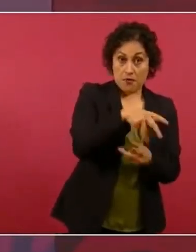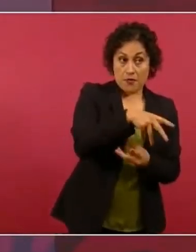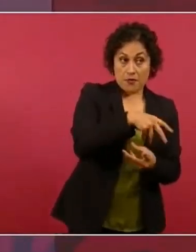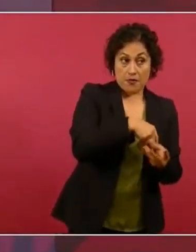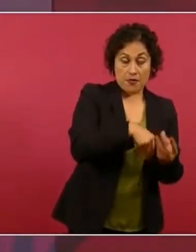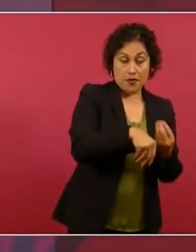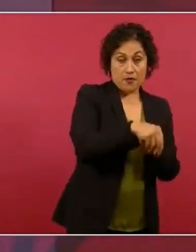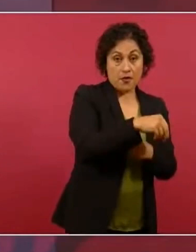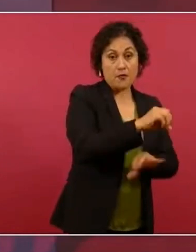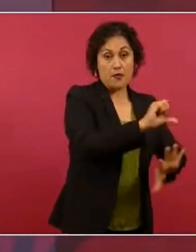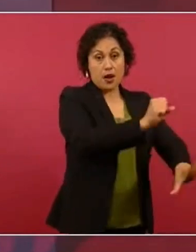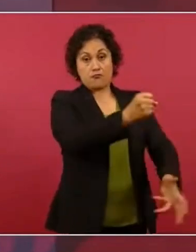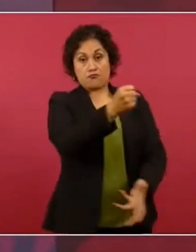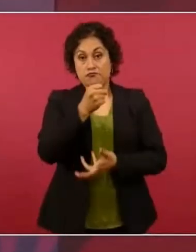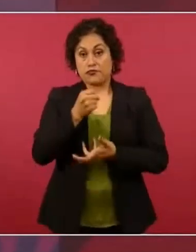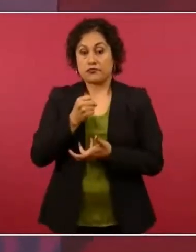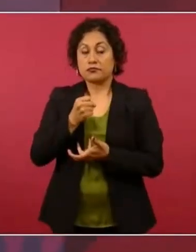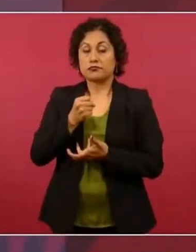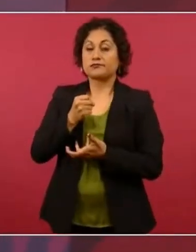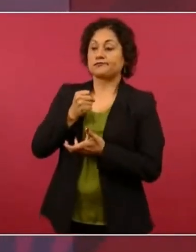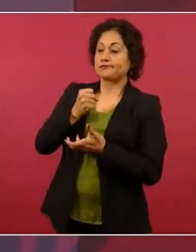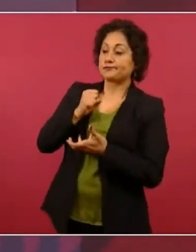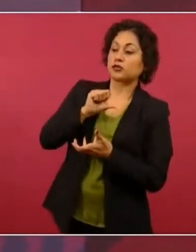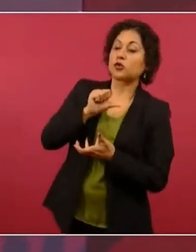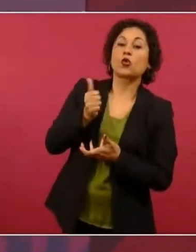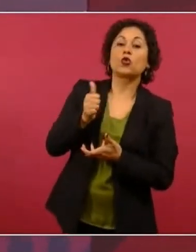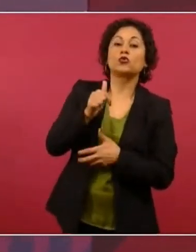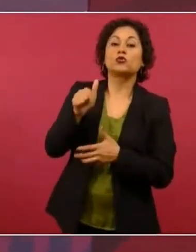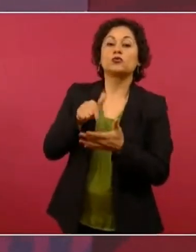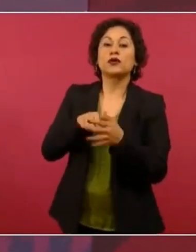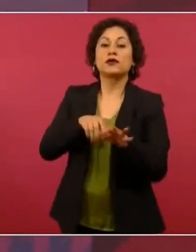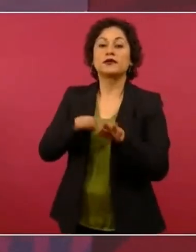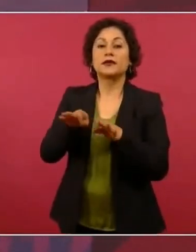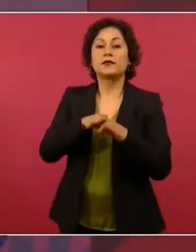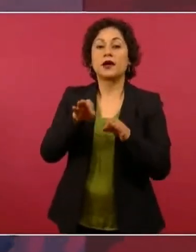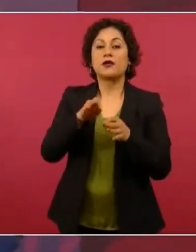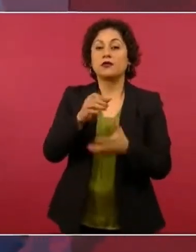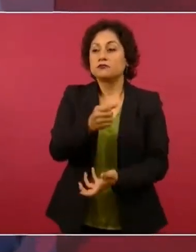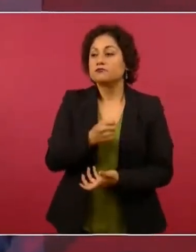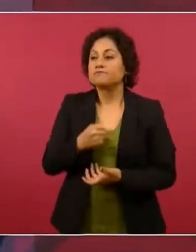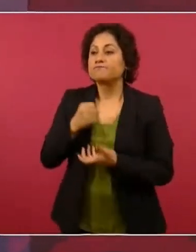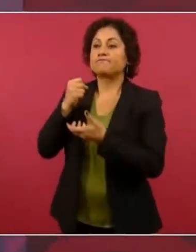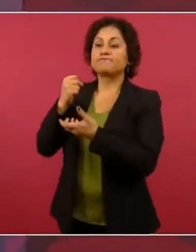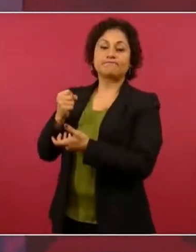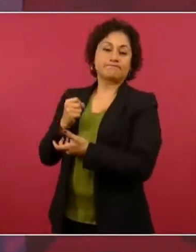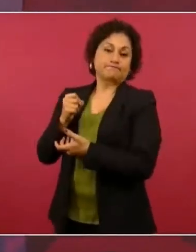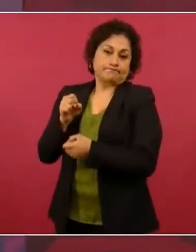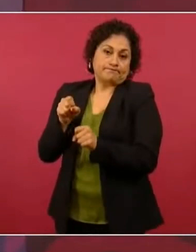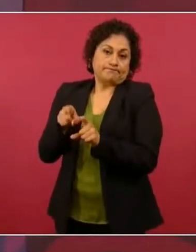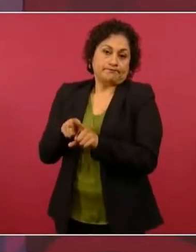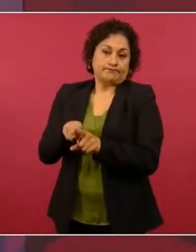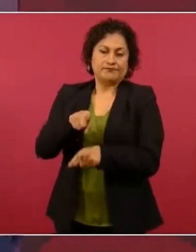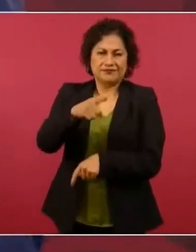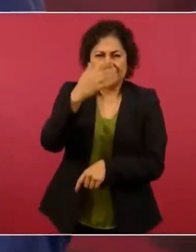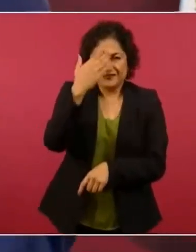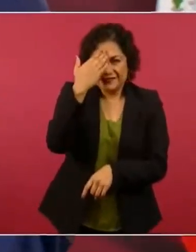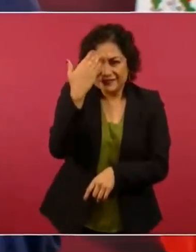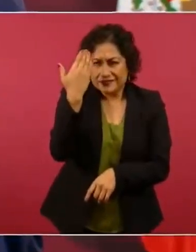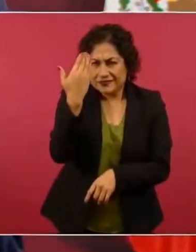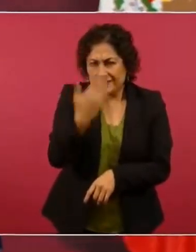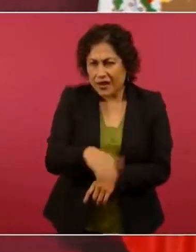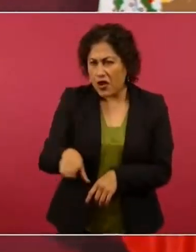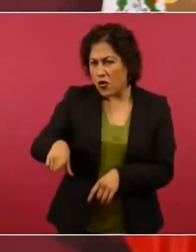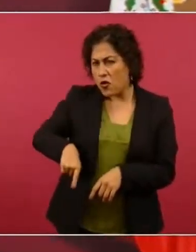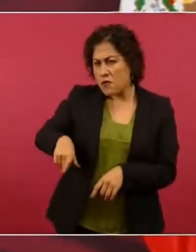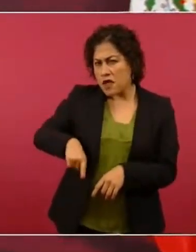cuando pasaban a otra dependencia saben cuánto costaba mantener ese fondo